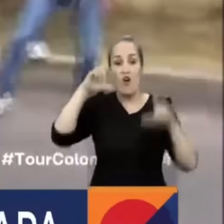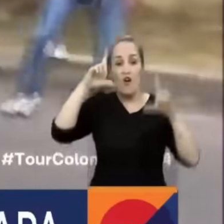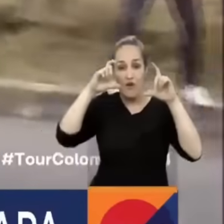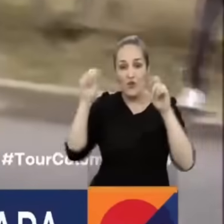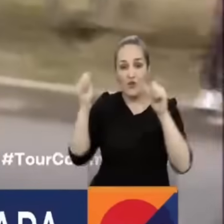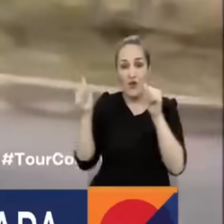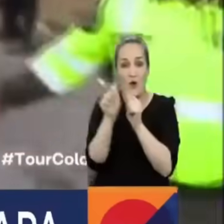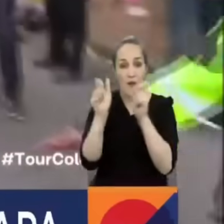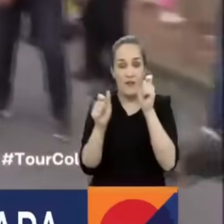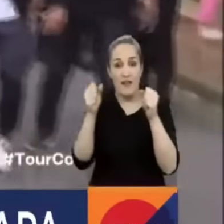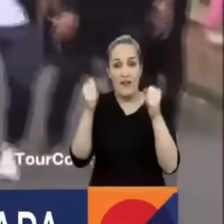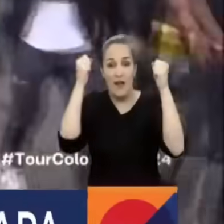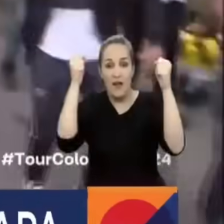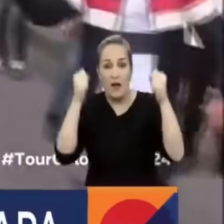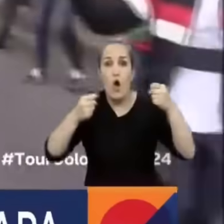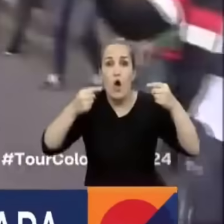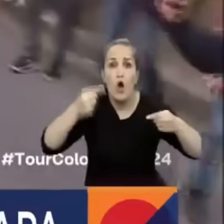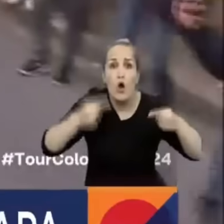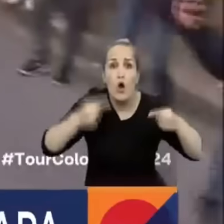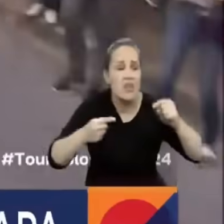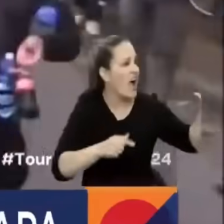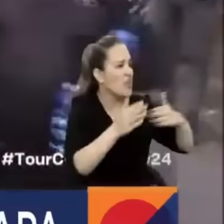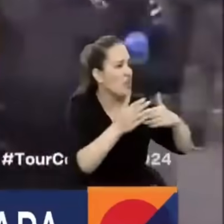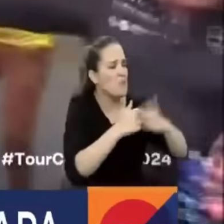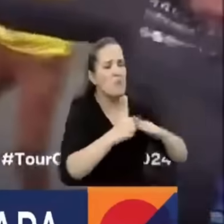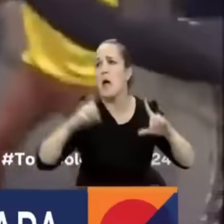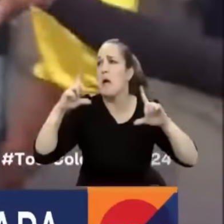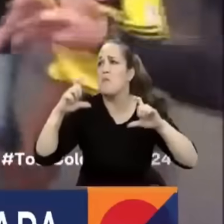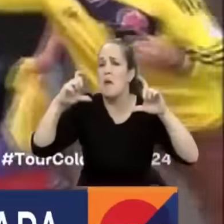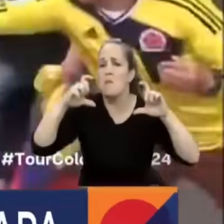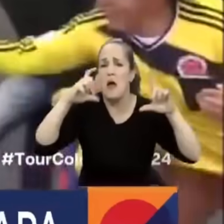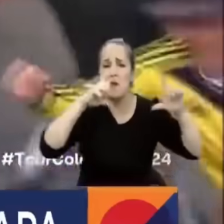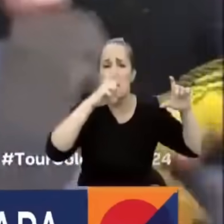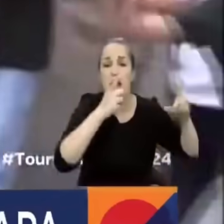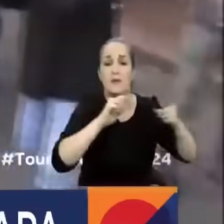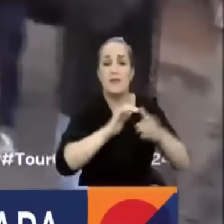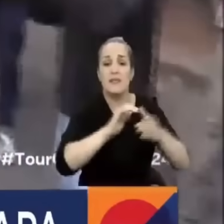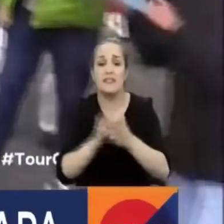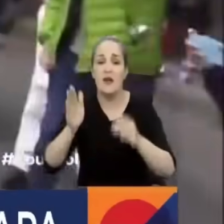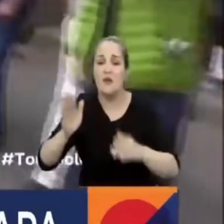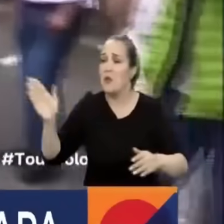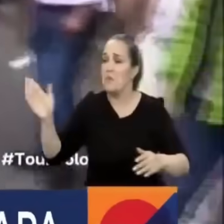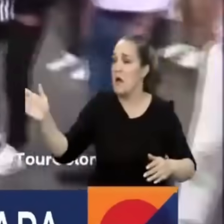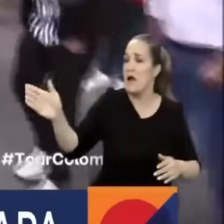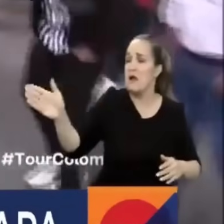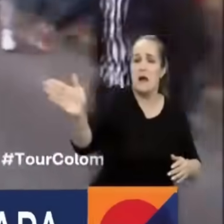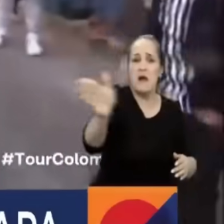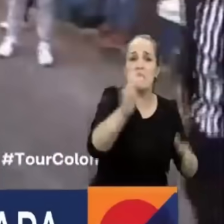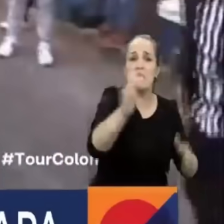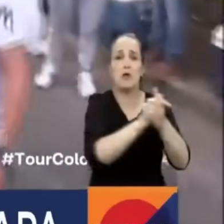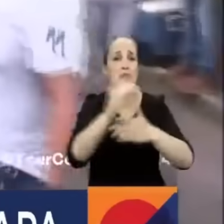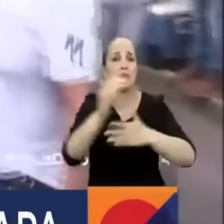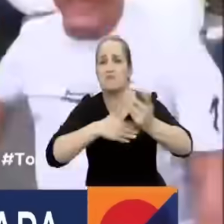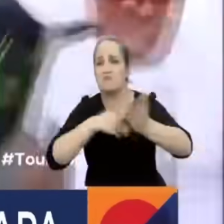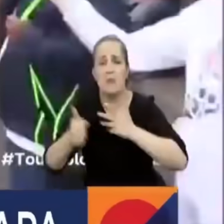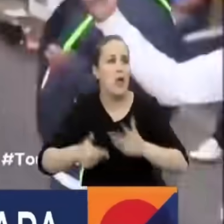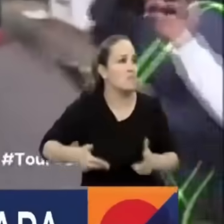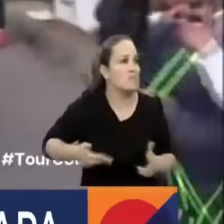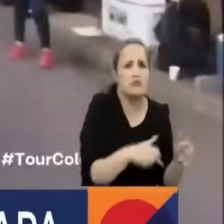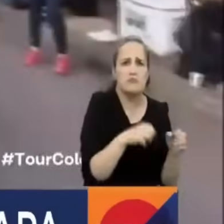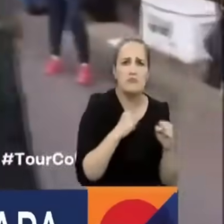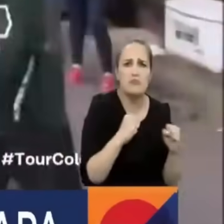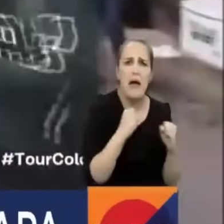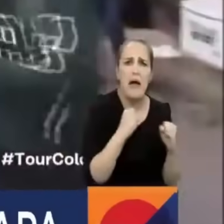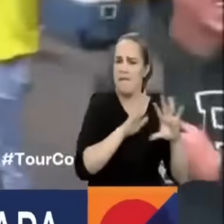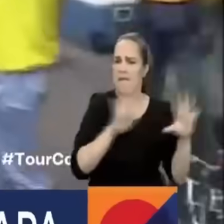aficionados mientras competía. También fue saludando mientras recorría el camino. El